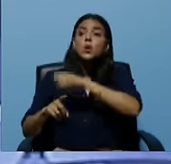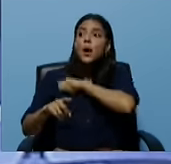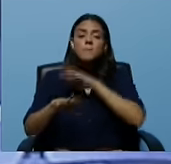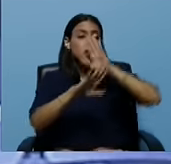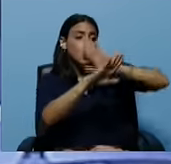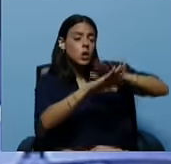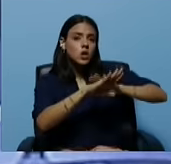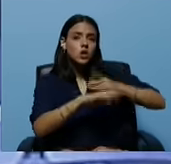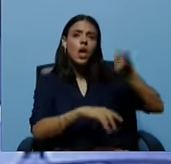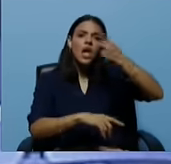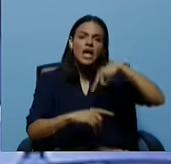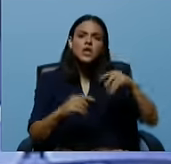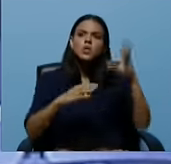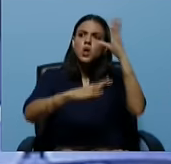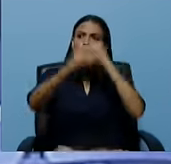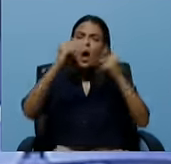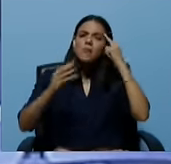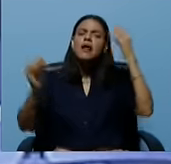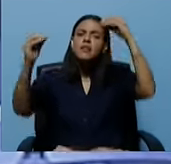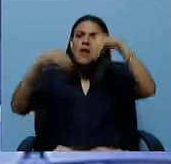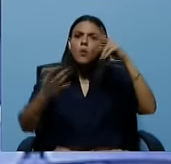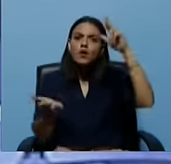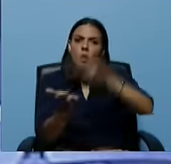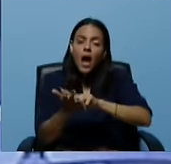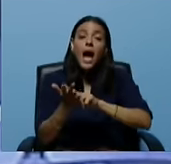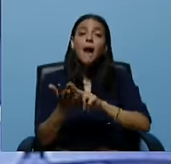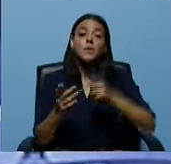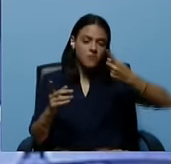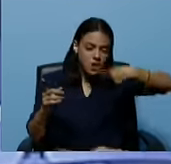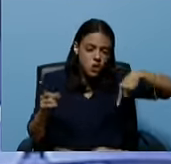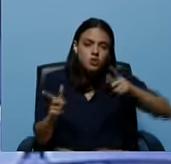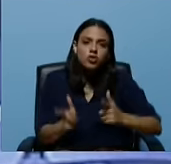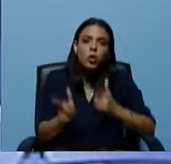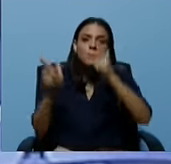la que nosotros estuvimos de acuerdo, porque